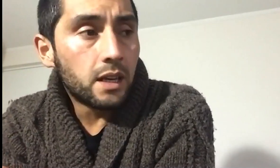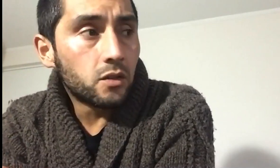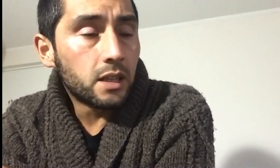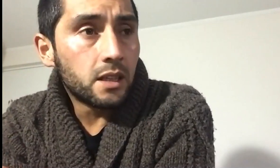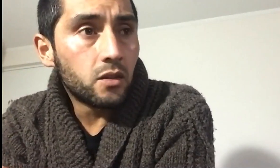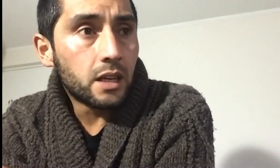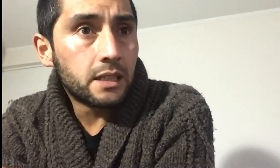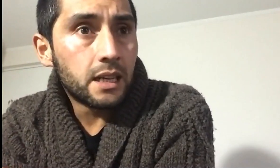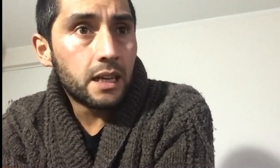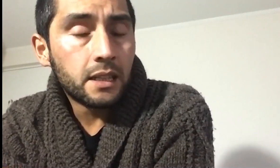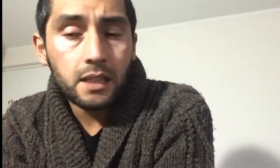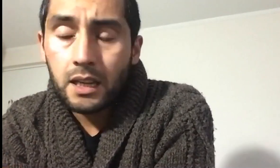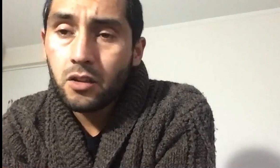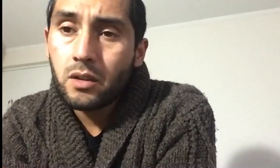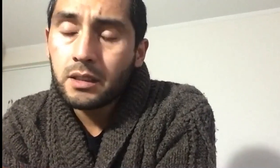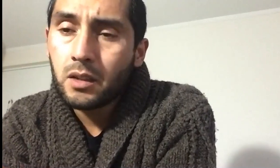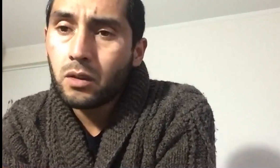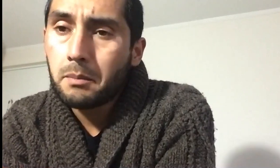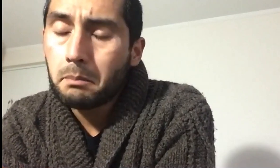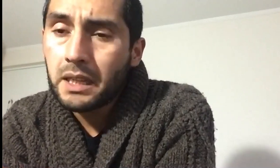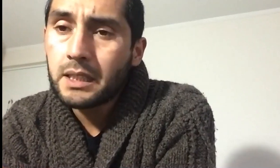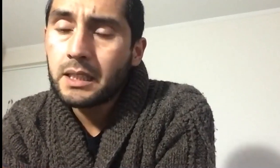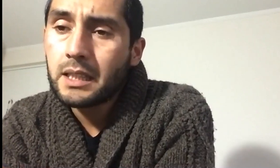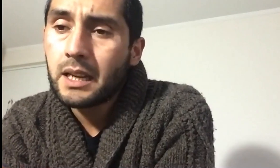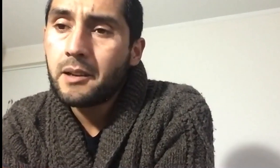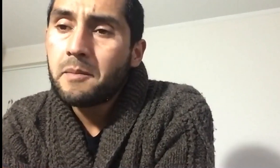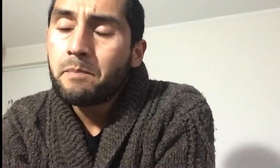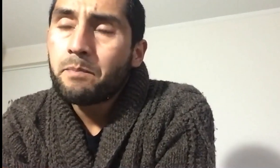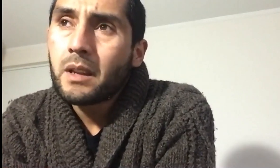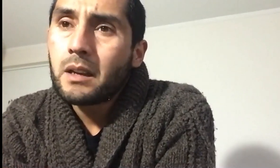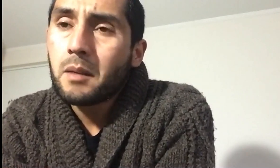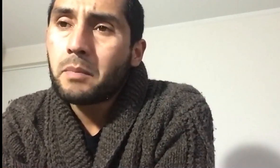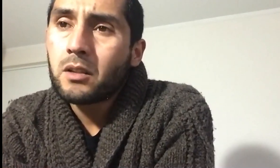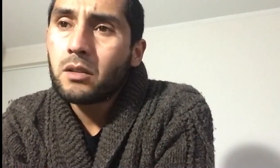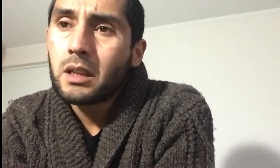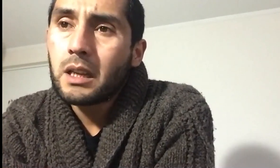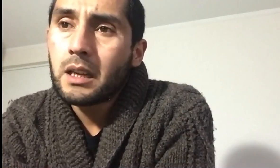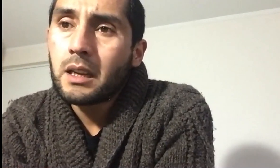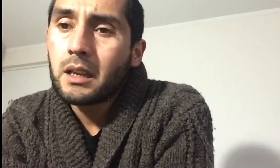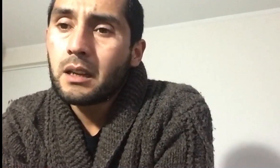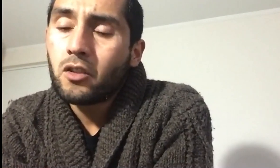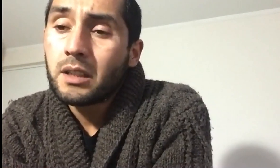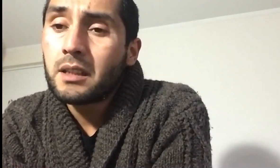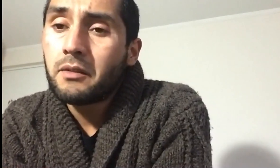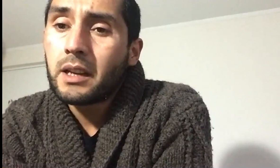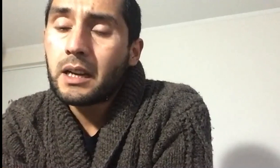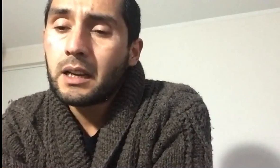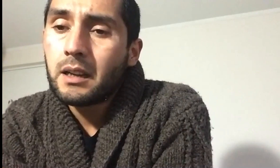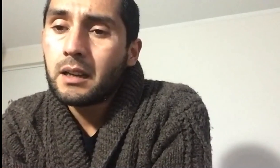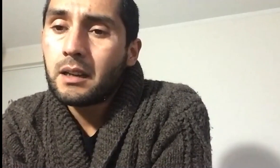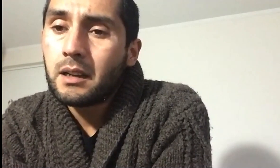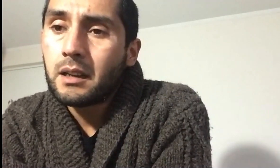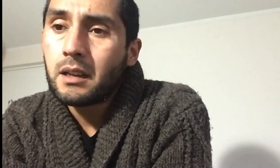una publicación que salió realizada este año, hace algunos meses ya, respecto de lo que